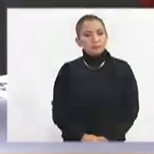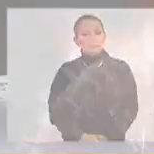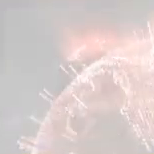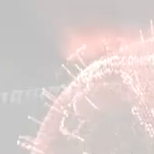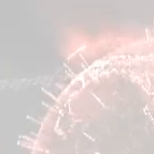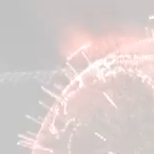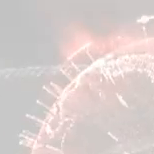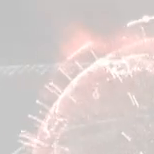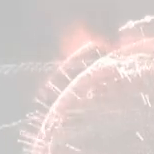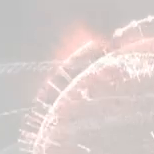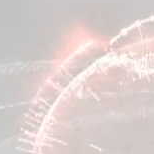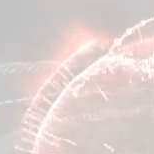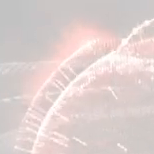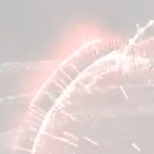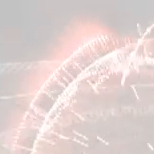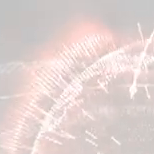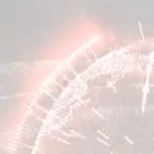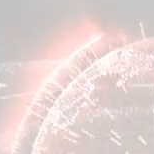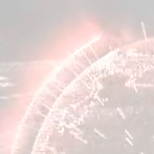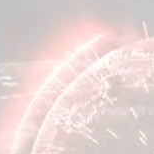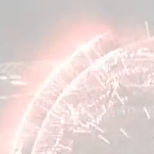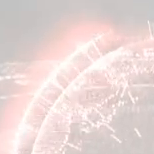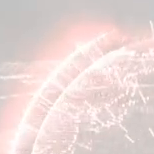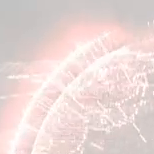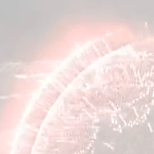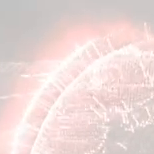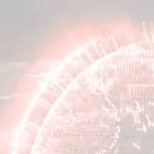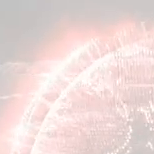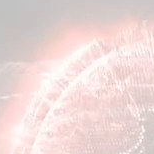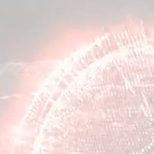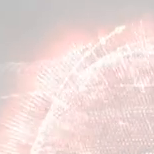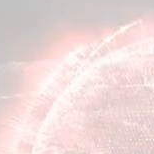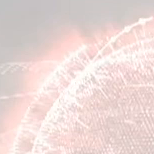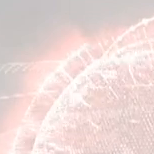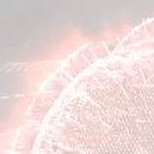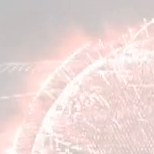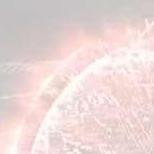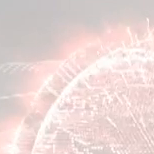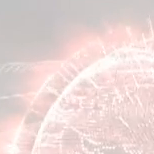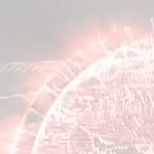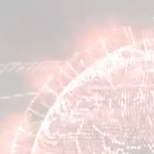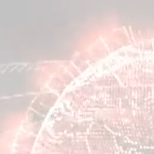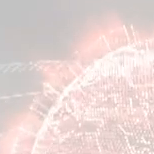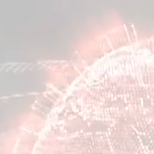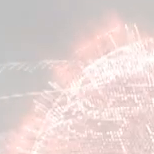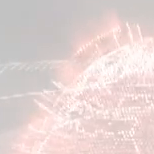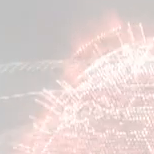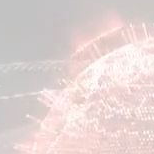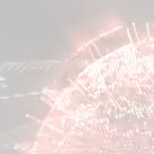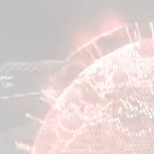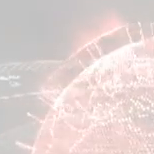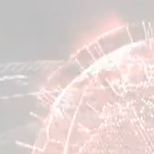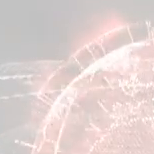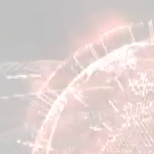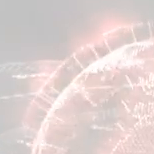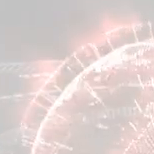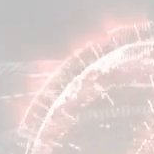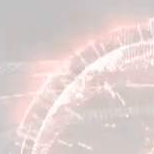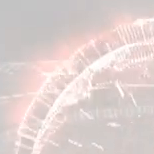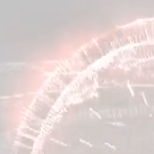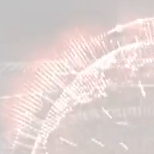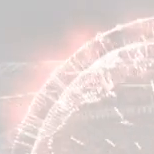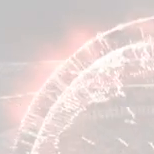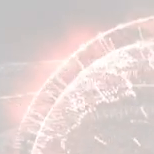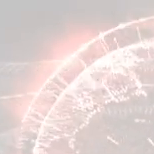Sí, buenos días a ti, Pati, a todos los radioescuchas que tan temprano, están preocupados por